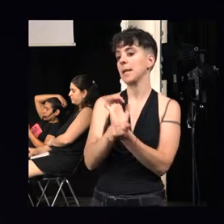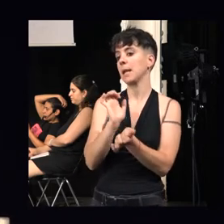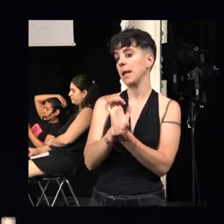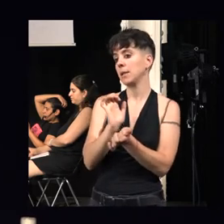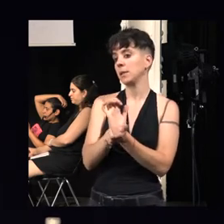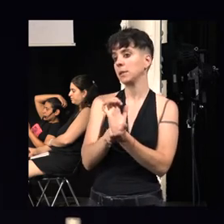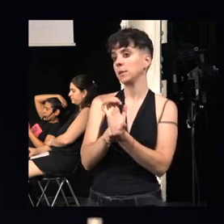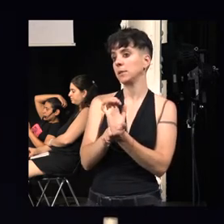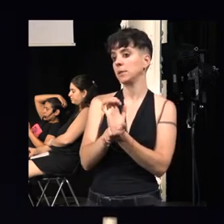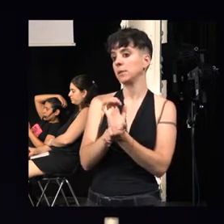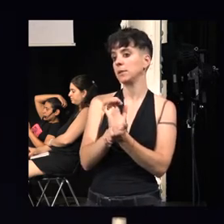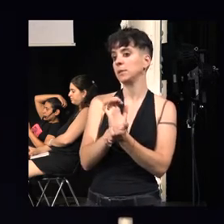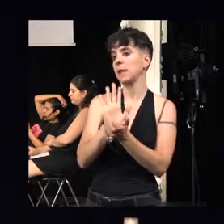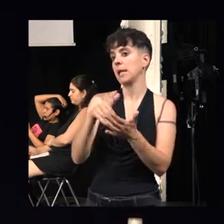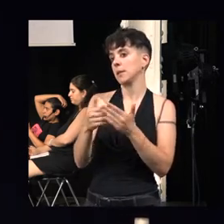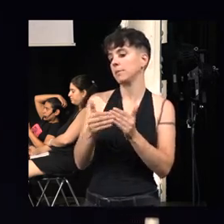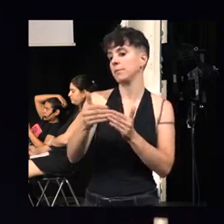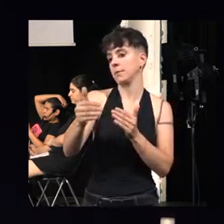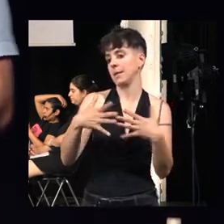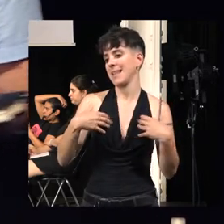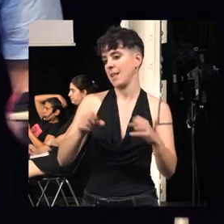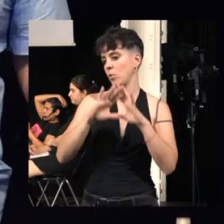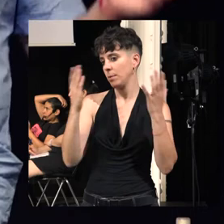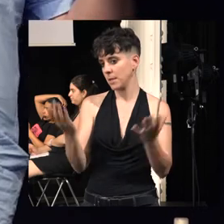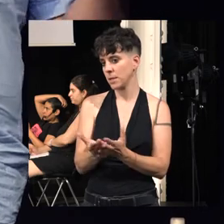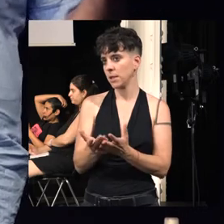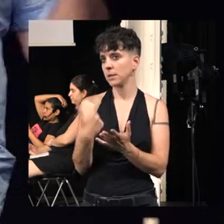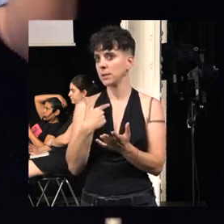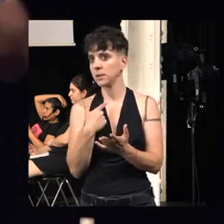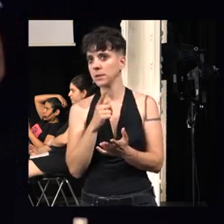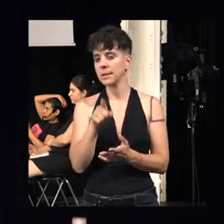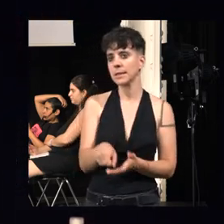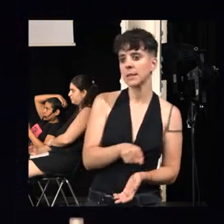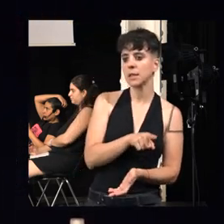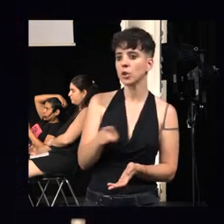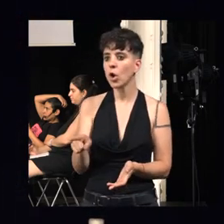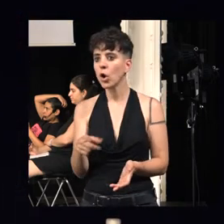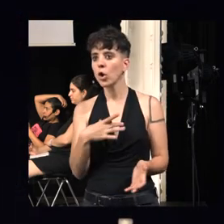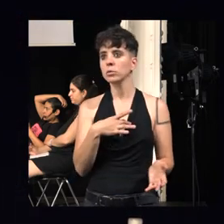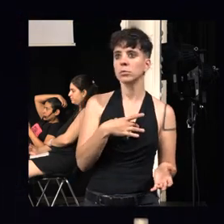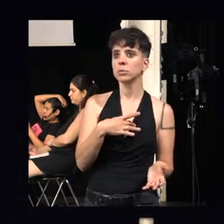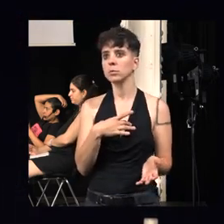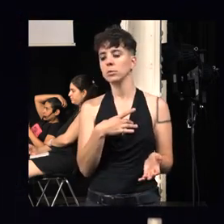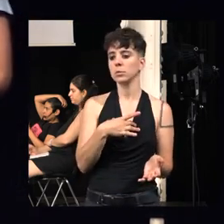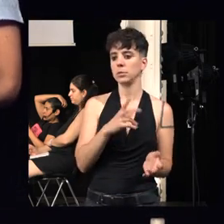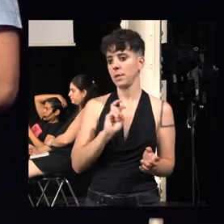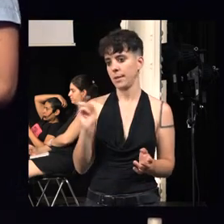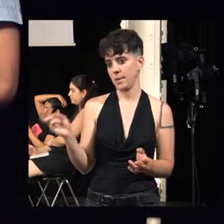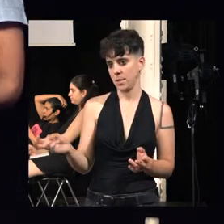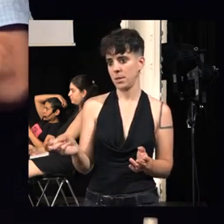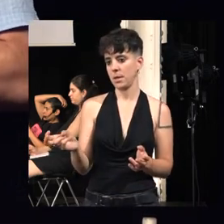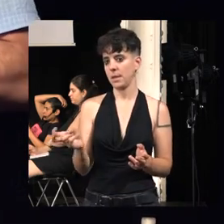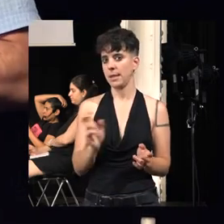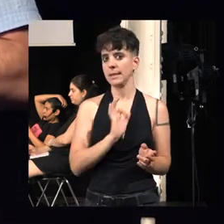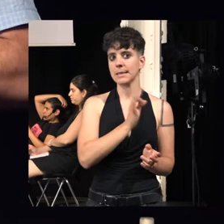que hubiera sanidad universal. Y hemos estado entre que vamos, tenemos, no tenemos, etc. Idas y venidas